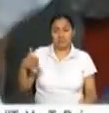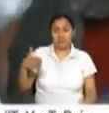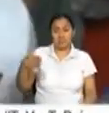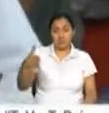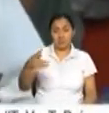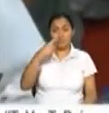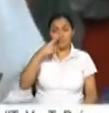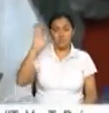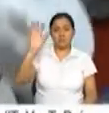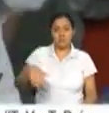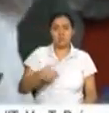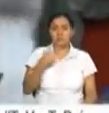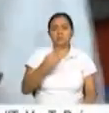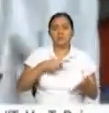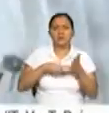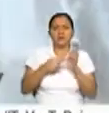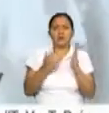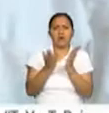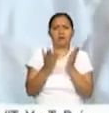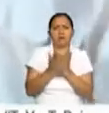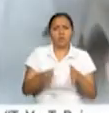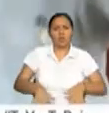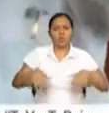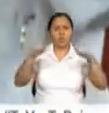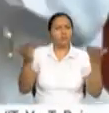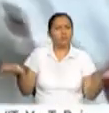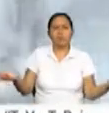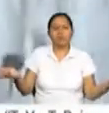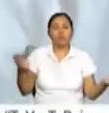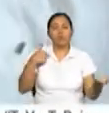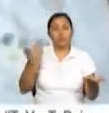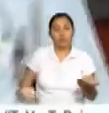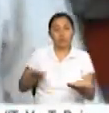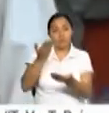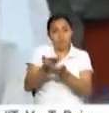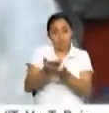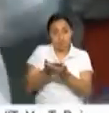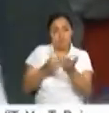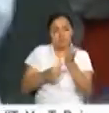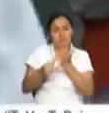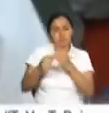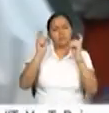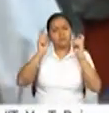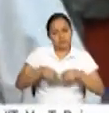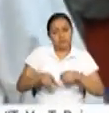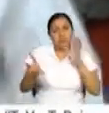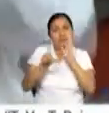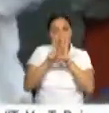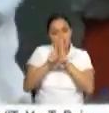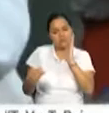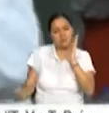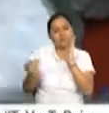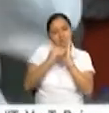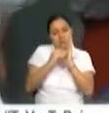vez de pescado lo que coges basura entonces yo le pregunto señora ministra de que dentro de la ley se